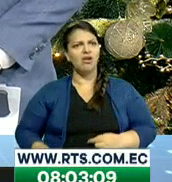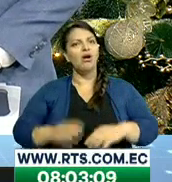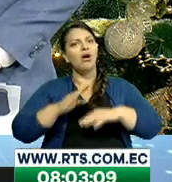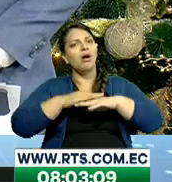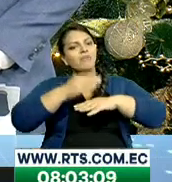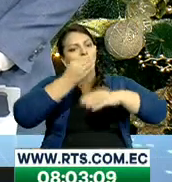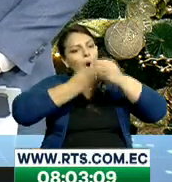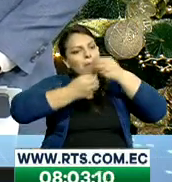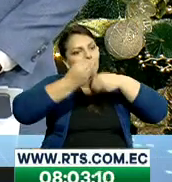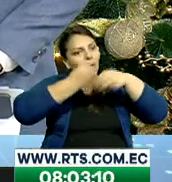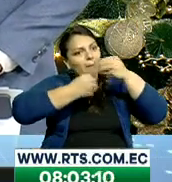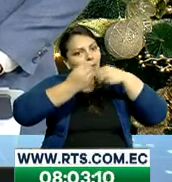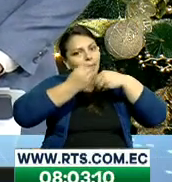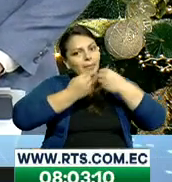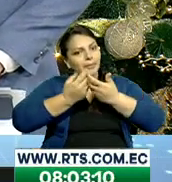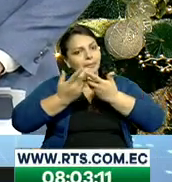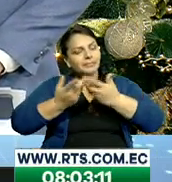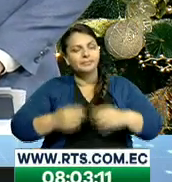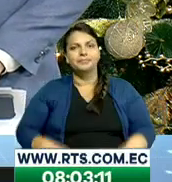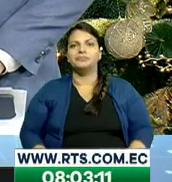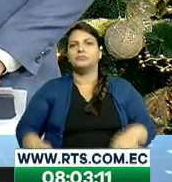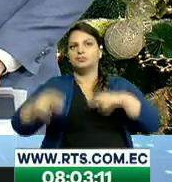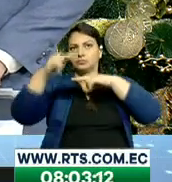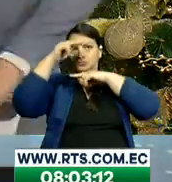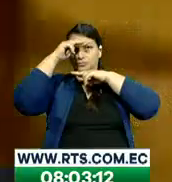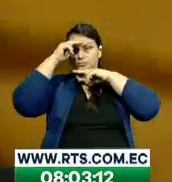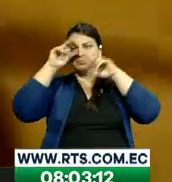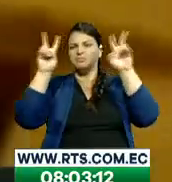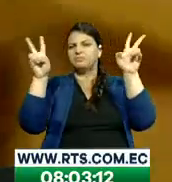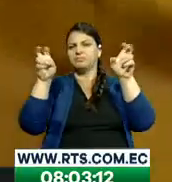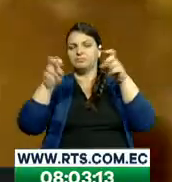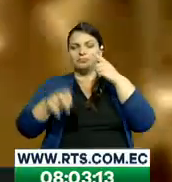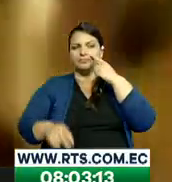los titulares y seguimos informando.